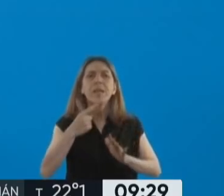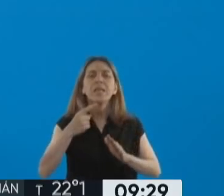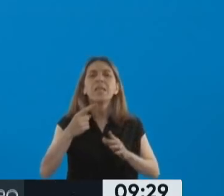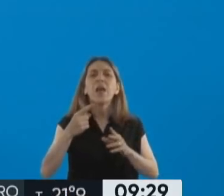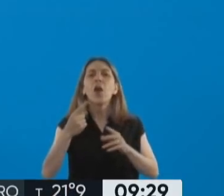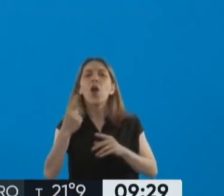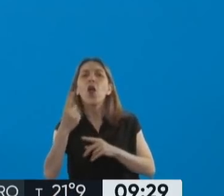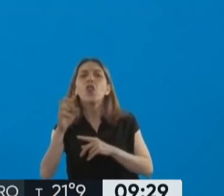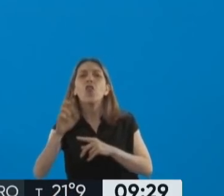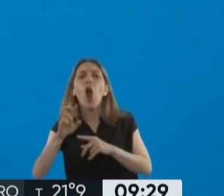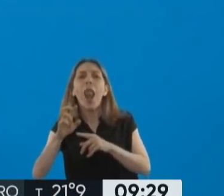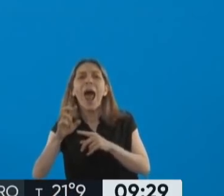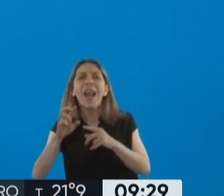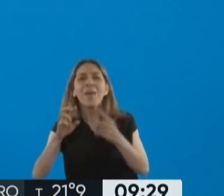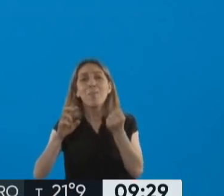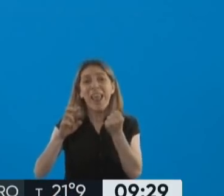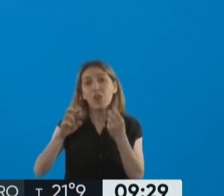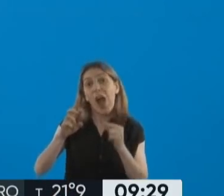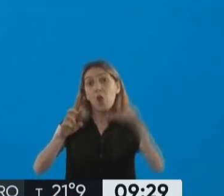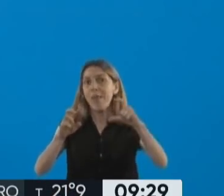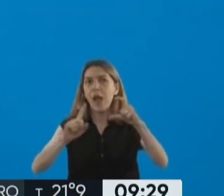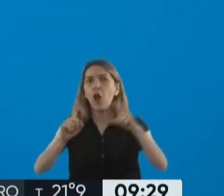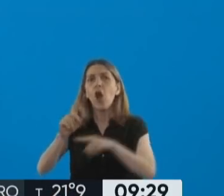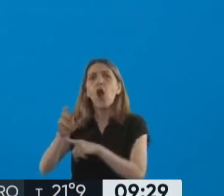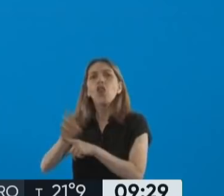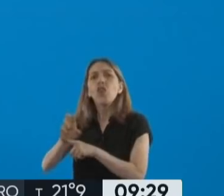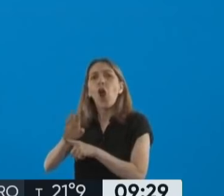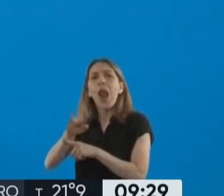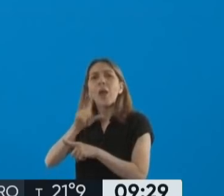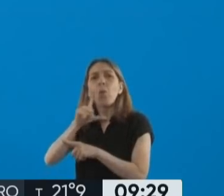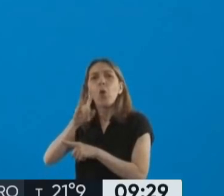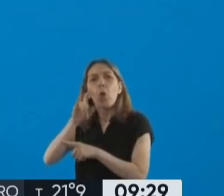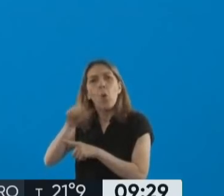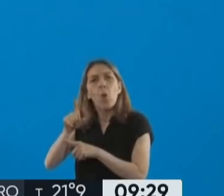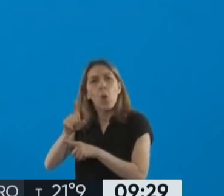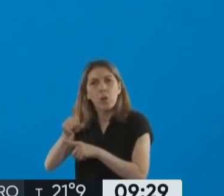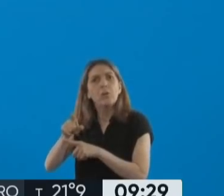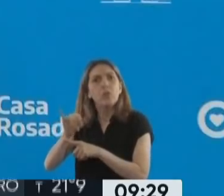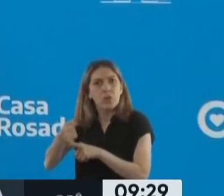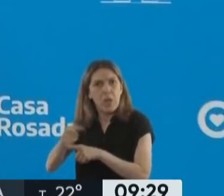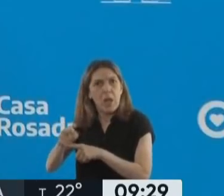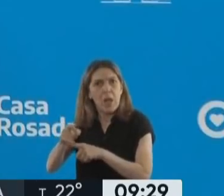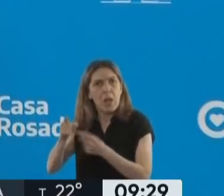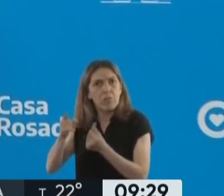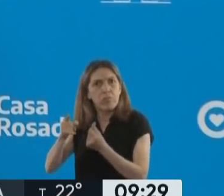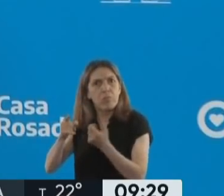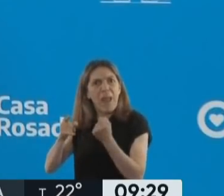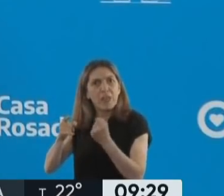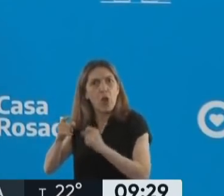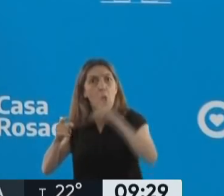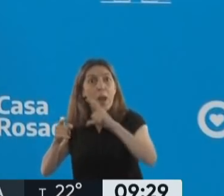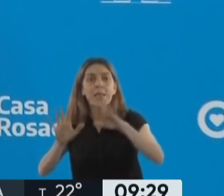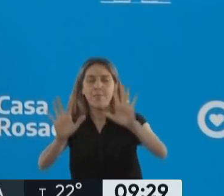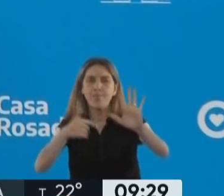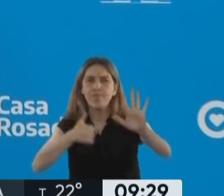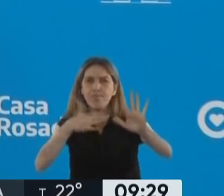el aumento es del dólar blue, que es un mercado que se maneja con sus propias reglas y sus propias expectativas. Entonces, en ese sentido,